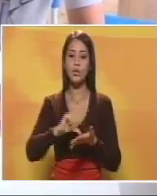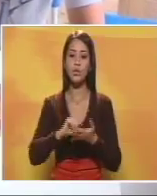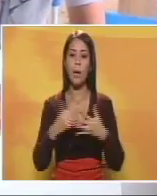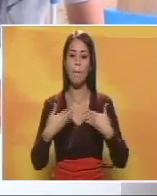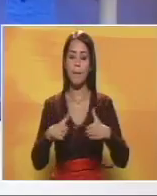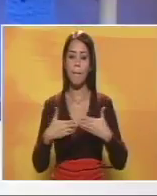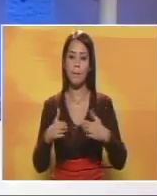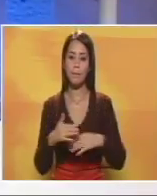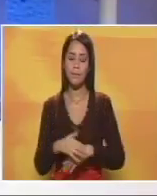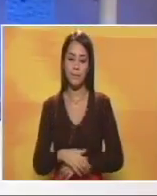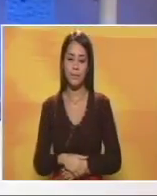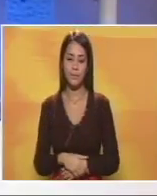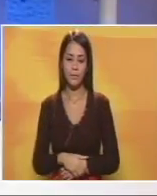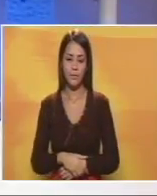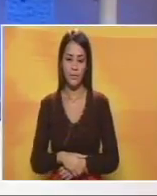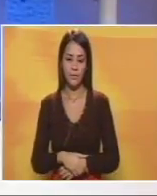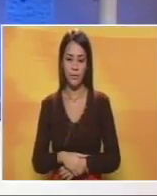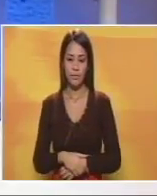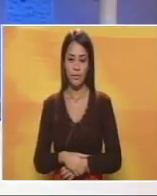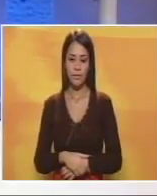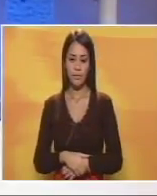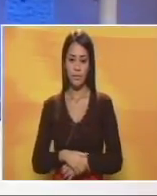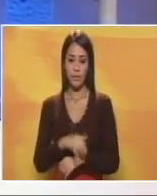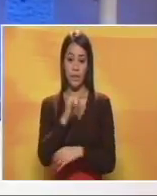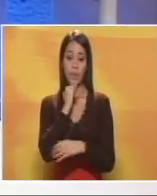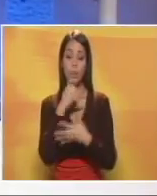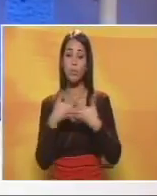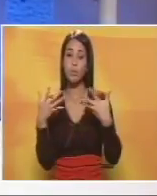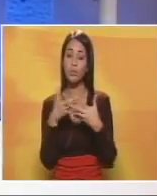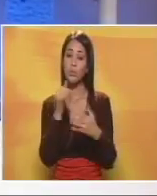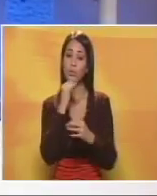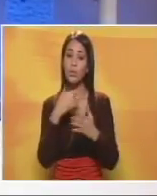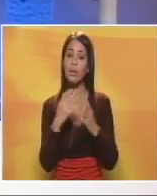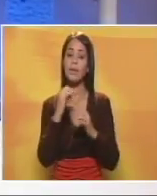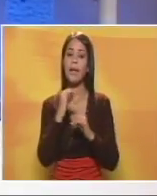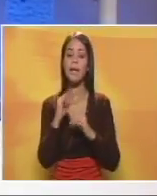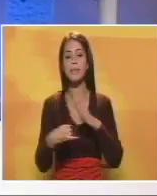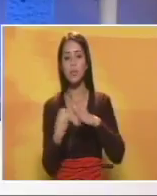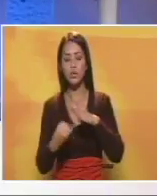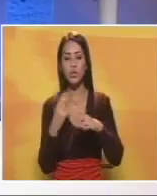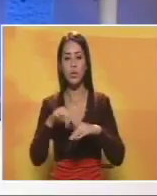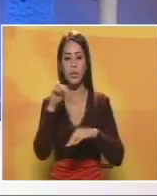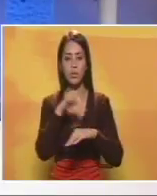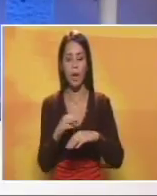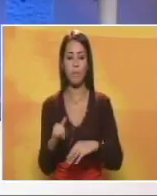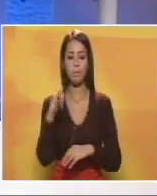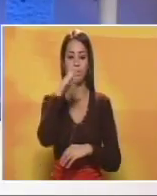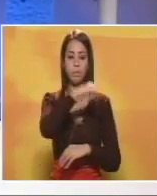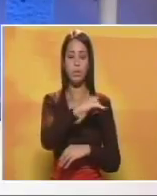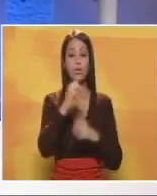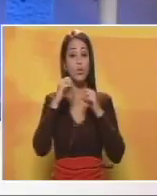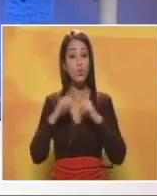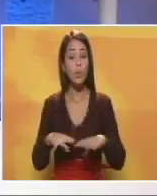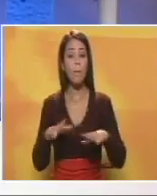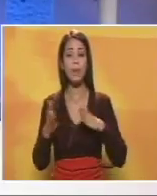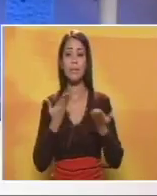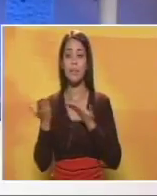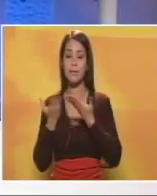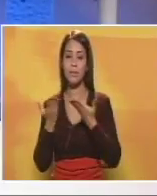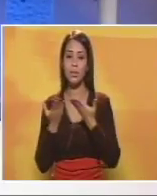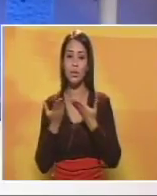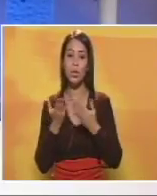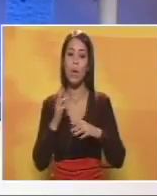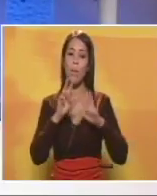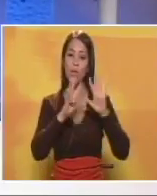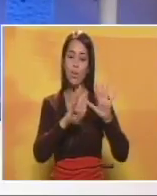Panamá. A través de un comunicado del Instituto Nacional de Aeronáutica Civil informó que suspendió el servicio comercial y financiero